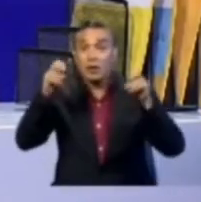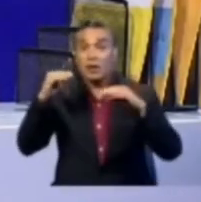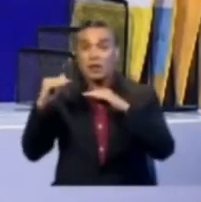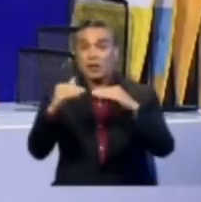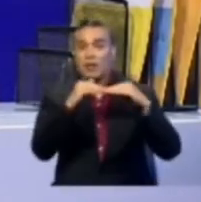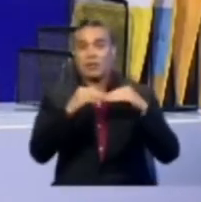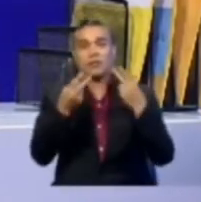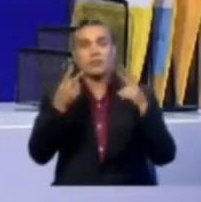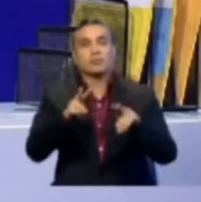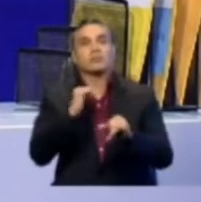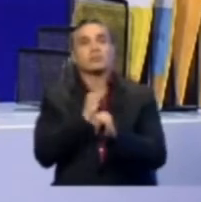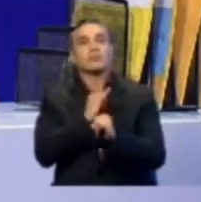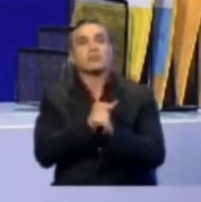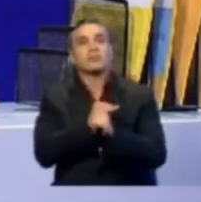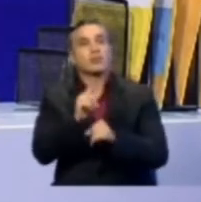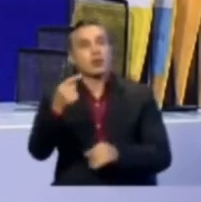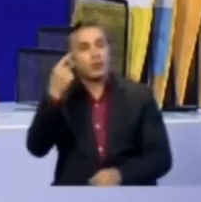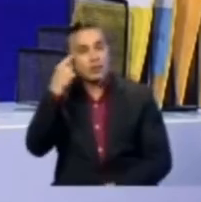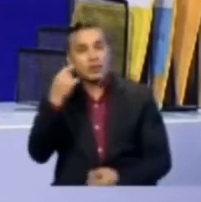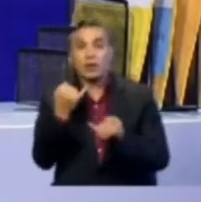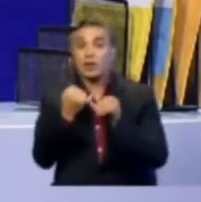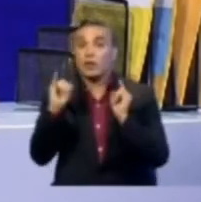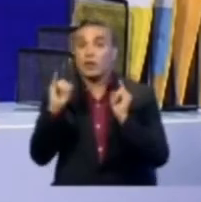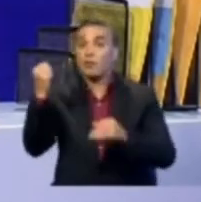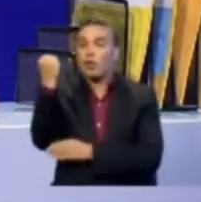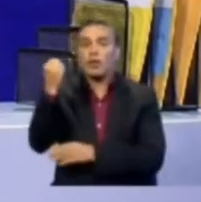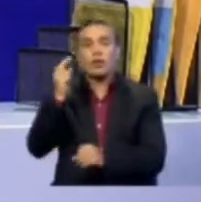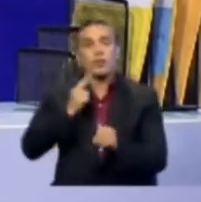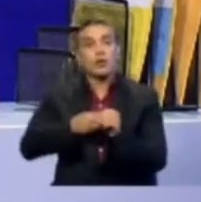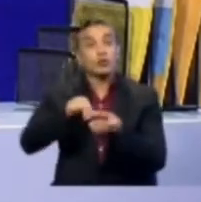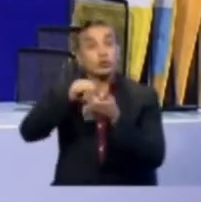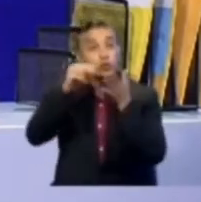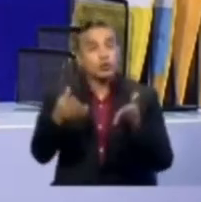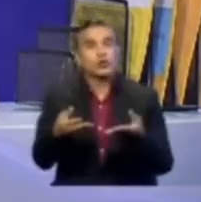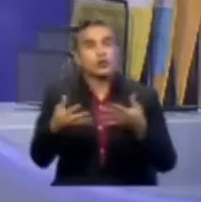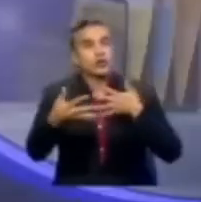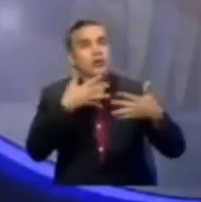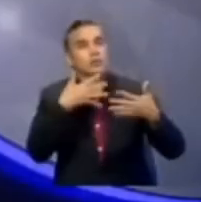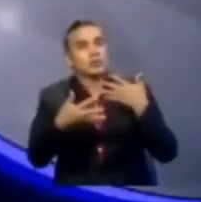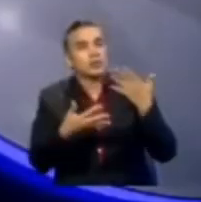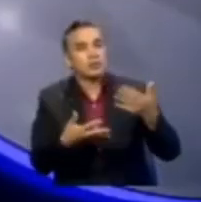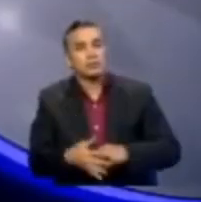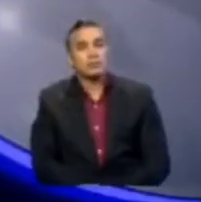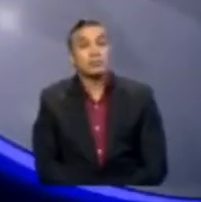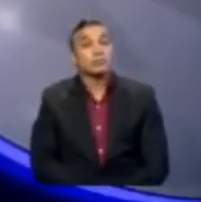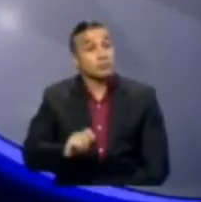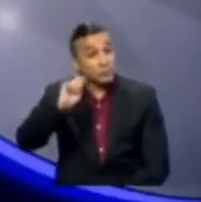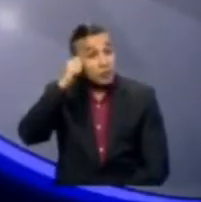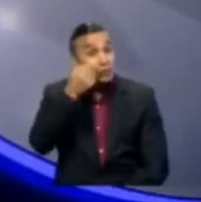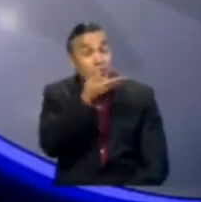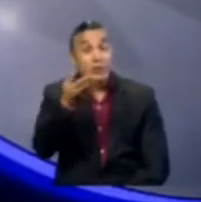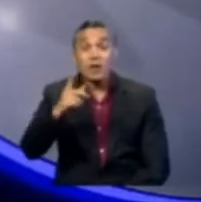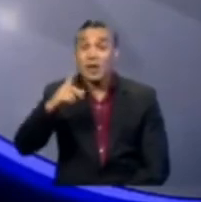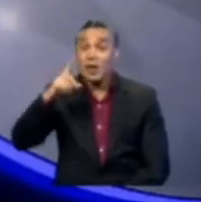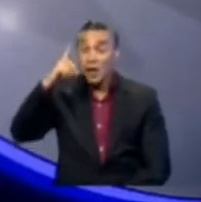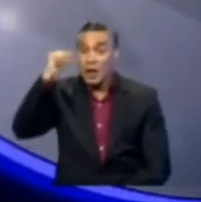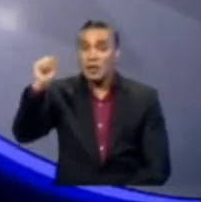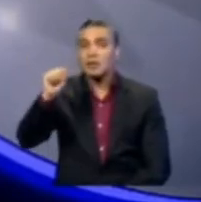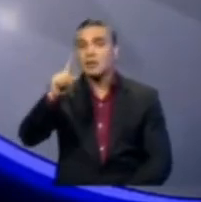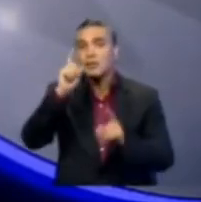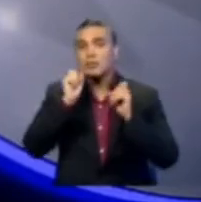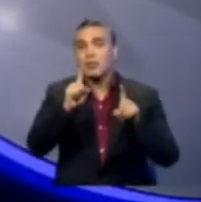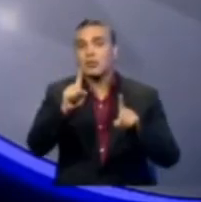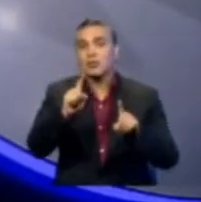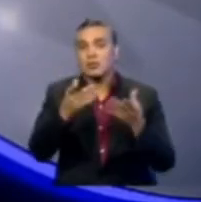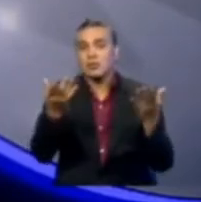democracia e institucionalidad estatal, independencia de poderes, participación ciudadana y transparencia. Recordamos también al candidato Lazo la pregunta